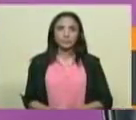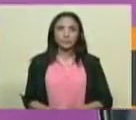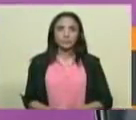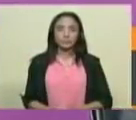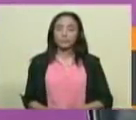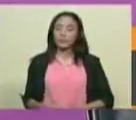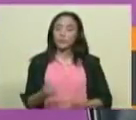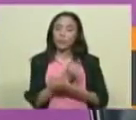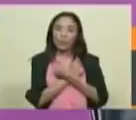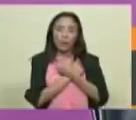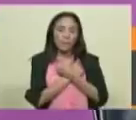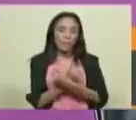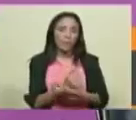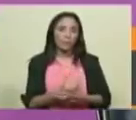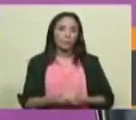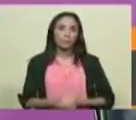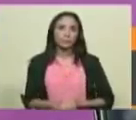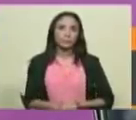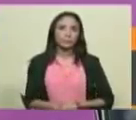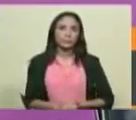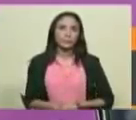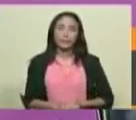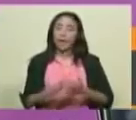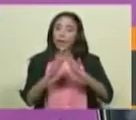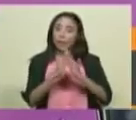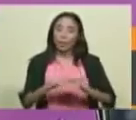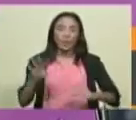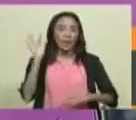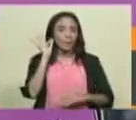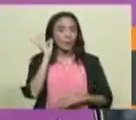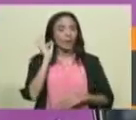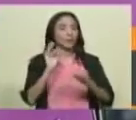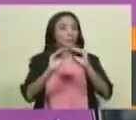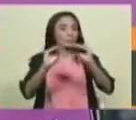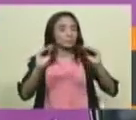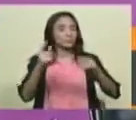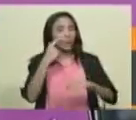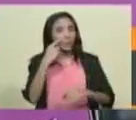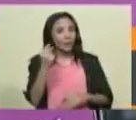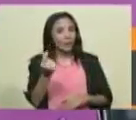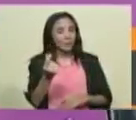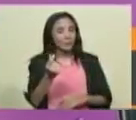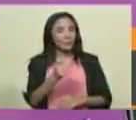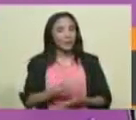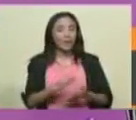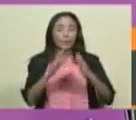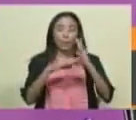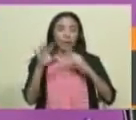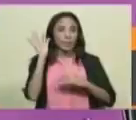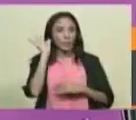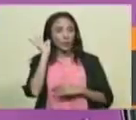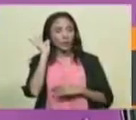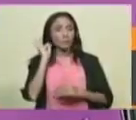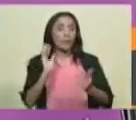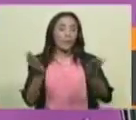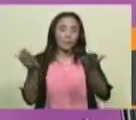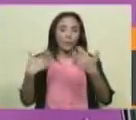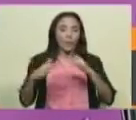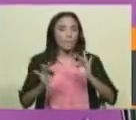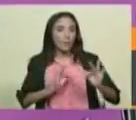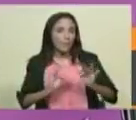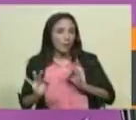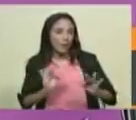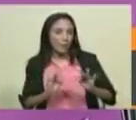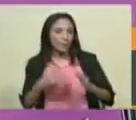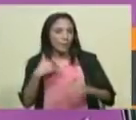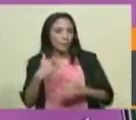con amor a la mujer venezolana, a la mujer jefa de hogar, vamos a